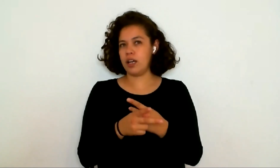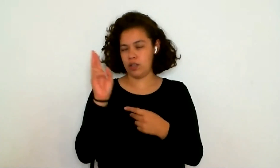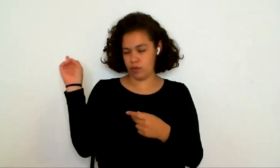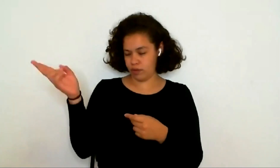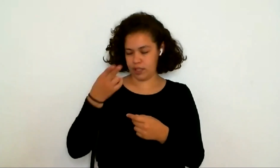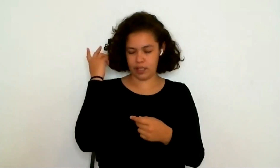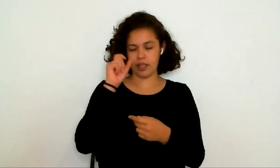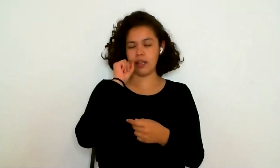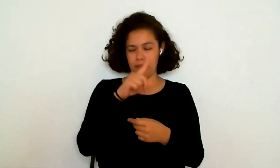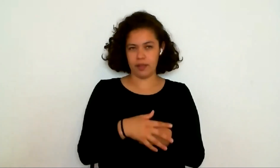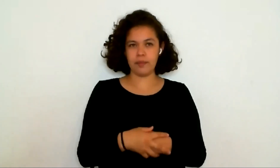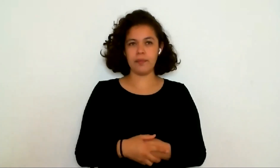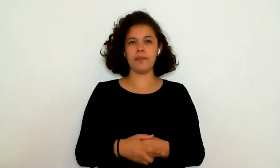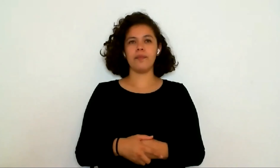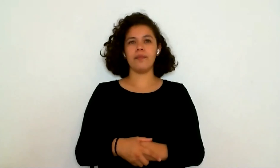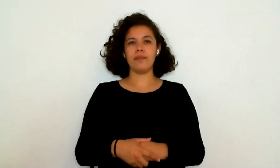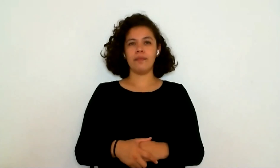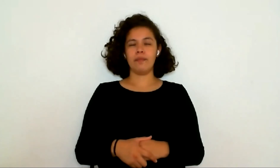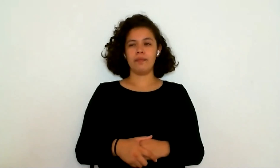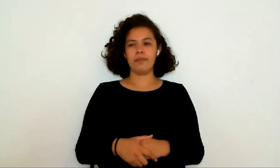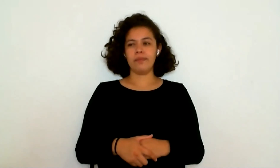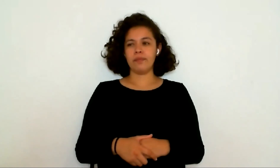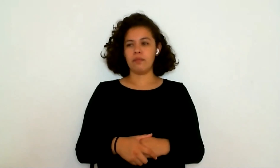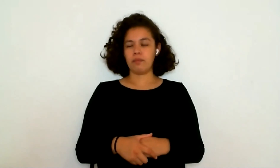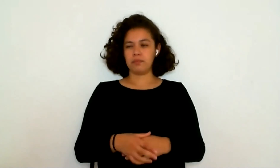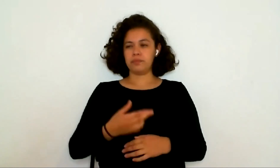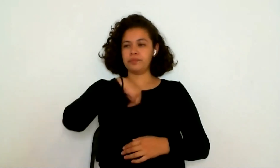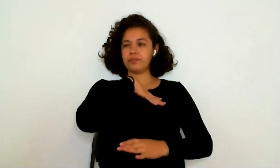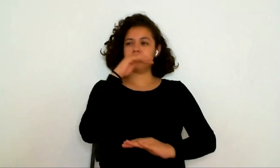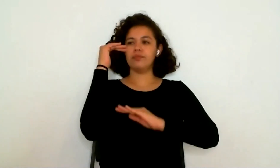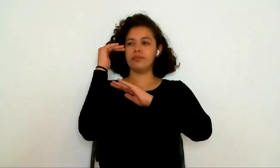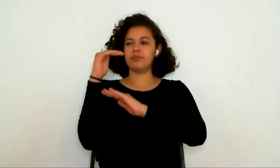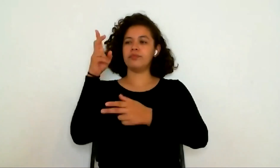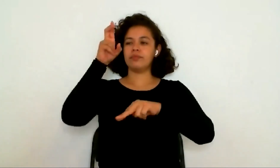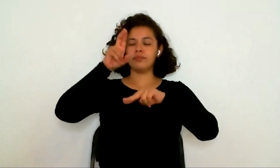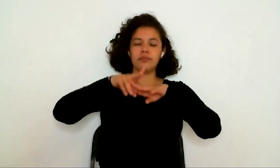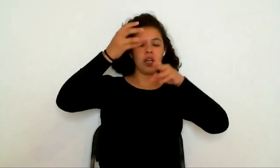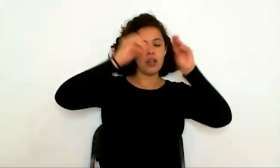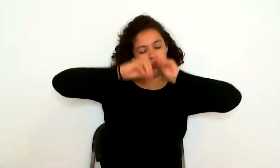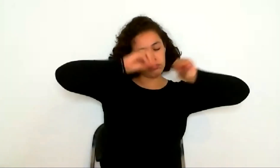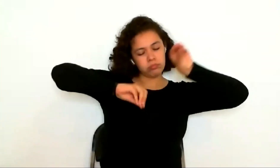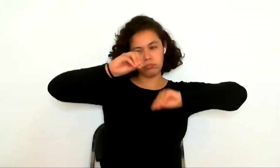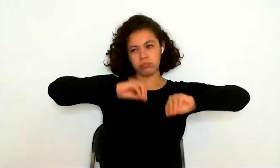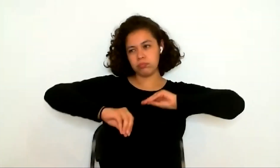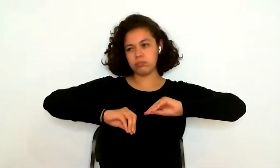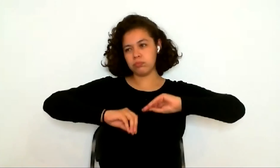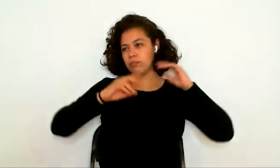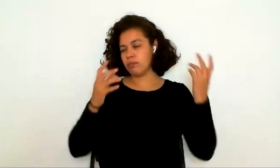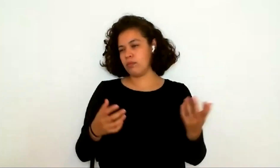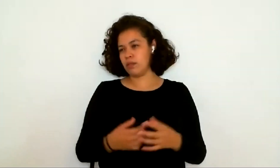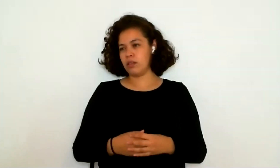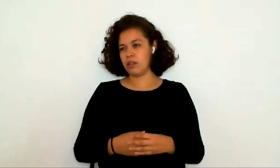universitario. Entonces, el delimitar y sentarnos y diseñar, créanme que hoy, a